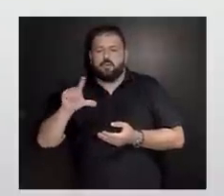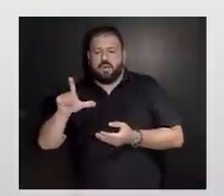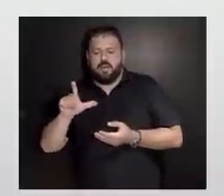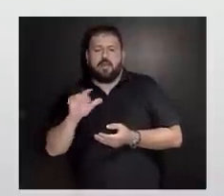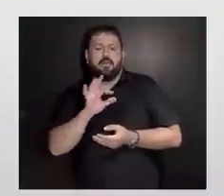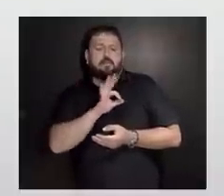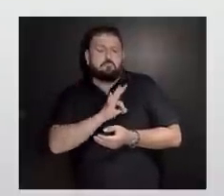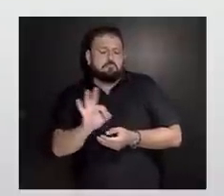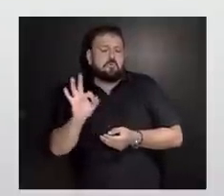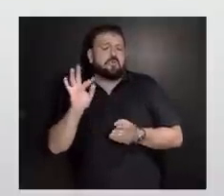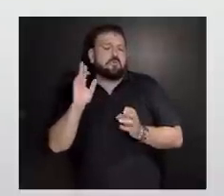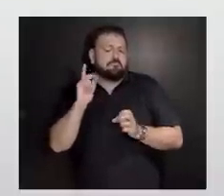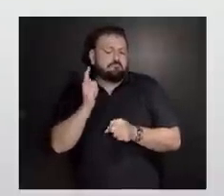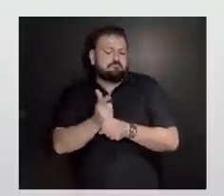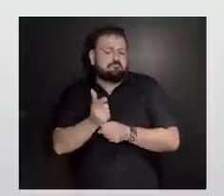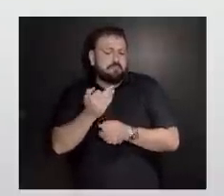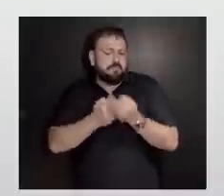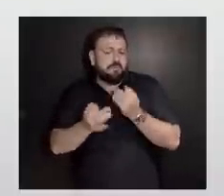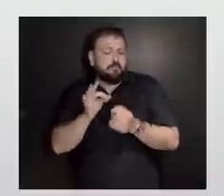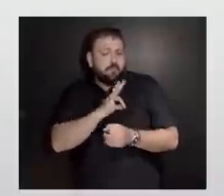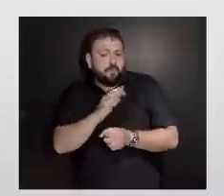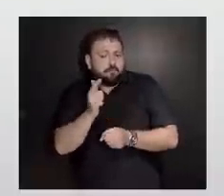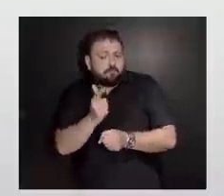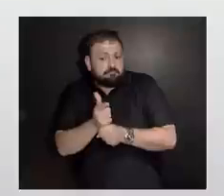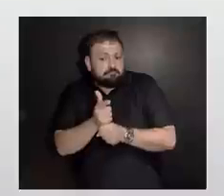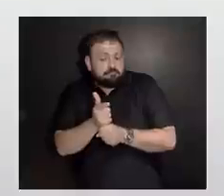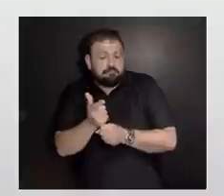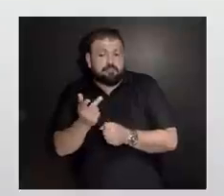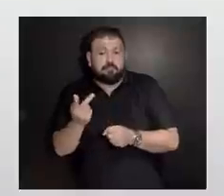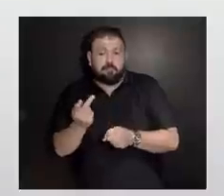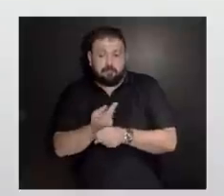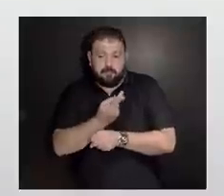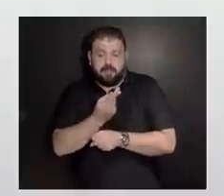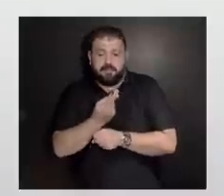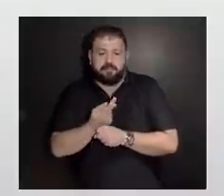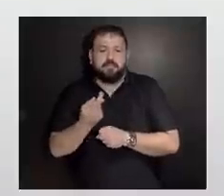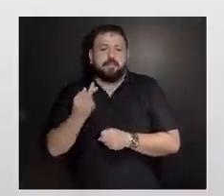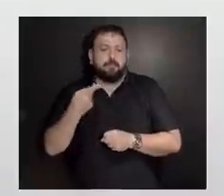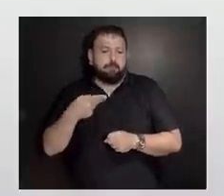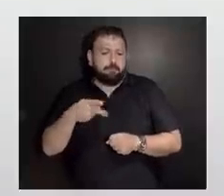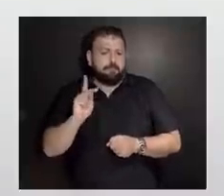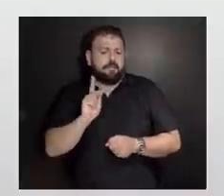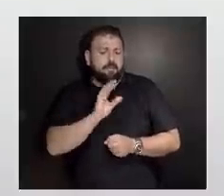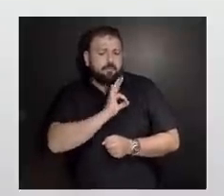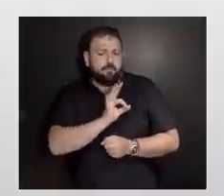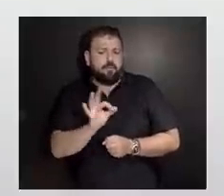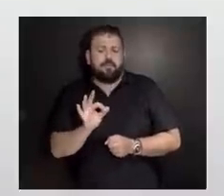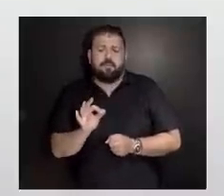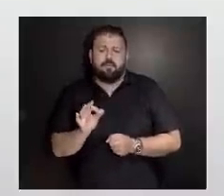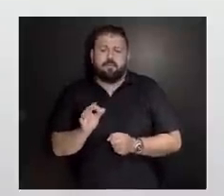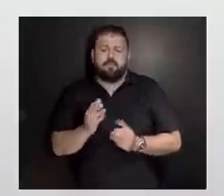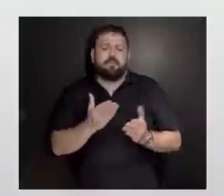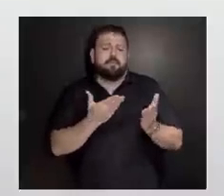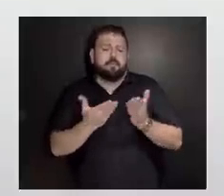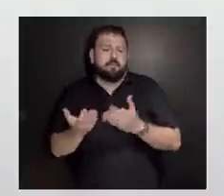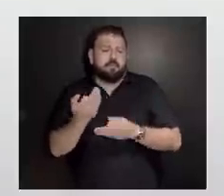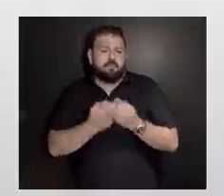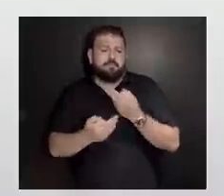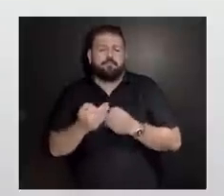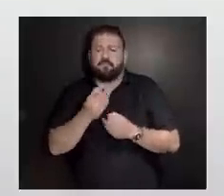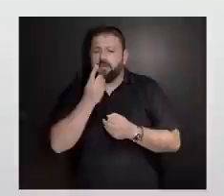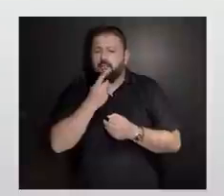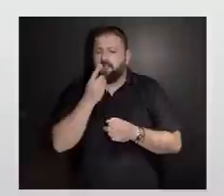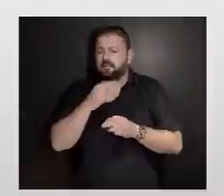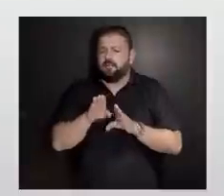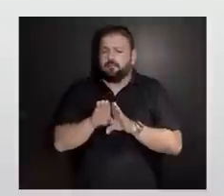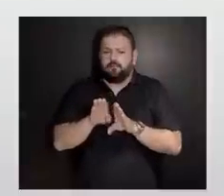mejor en el primer trimestre o presenta ciertas alteraciones, ahí se le puede considerar como diabetes mellitus tipo 2, que